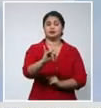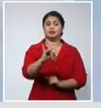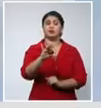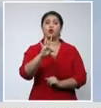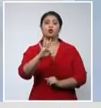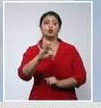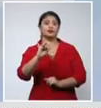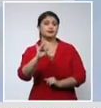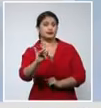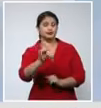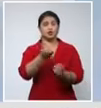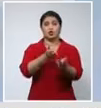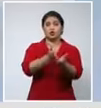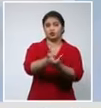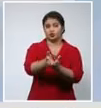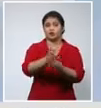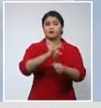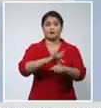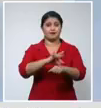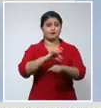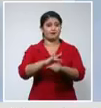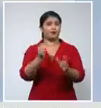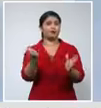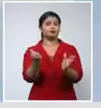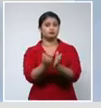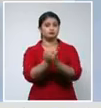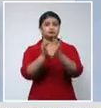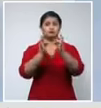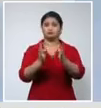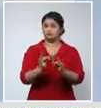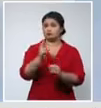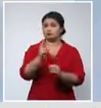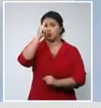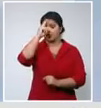16.787 y activos confirmados ingresados en los hospitales